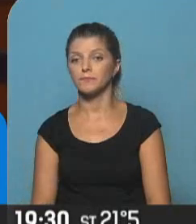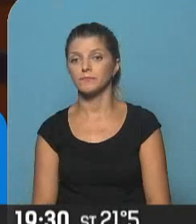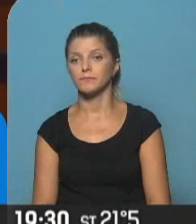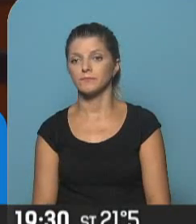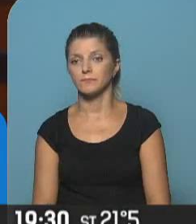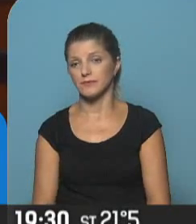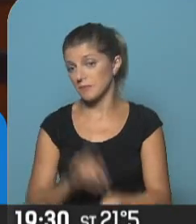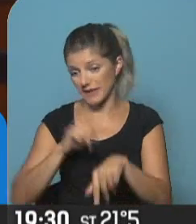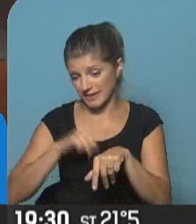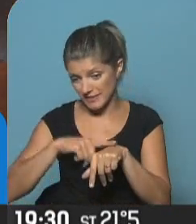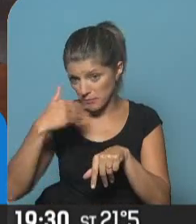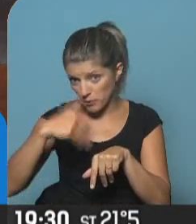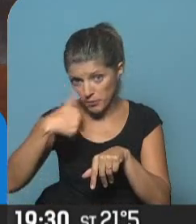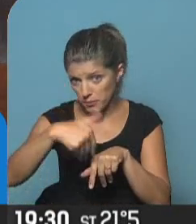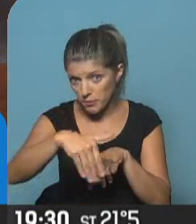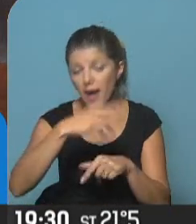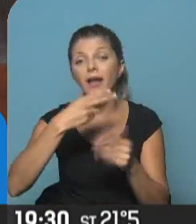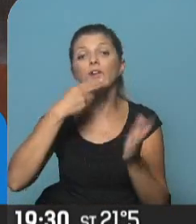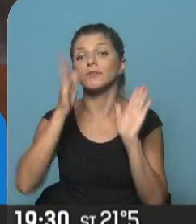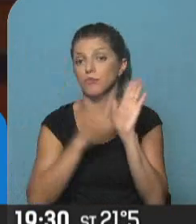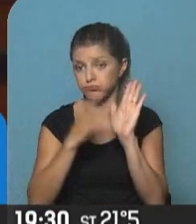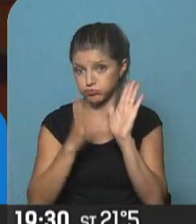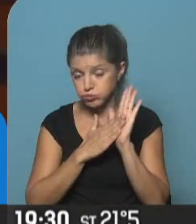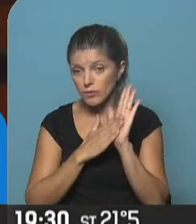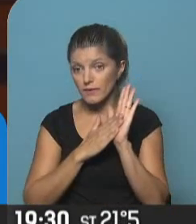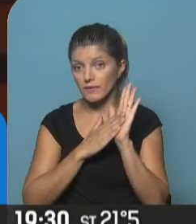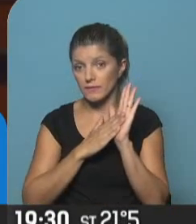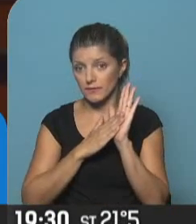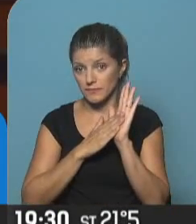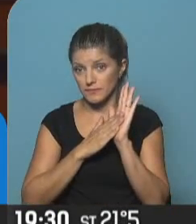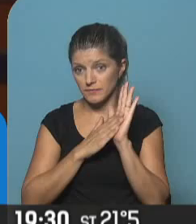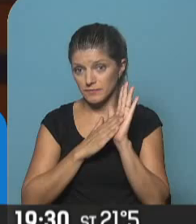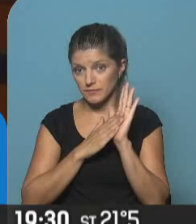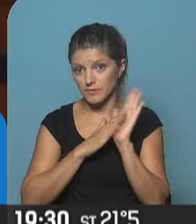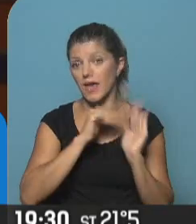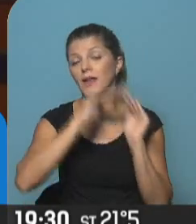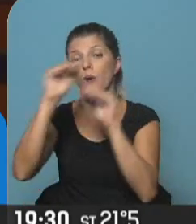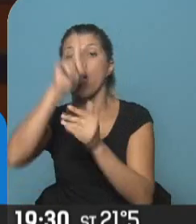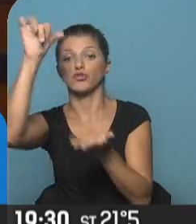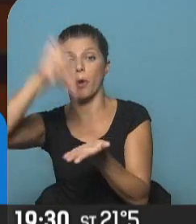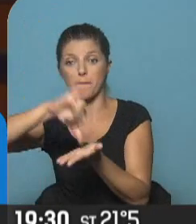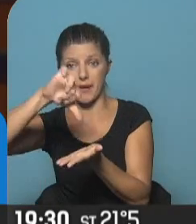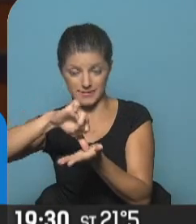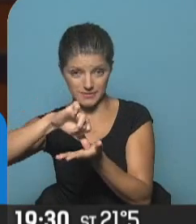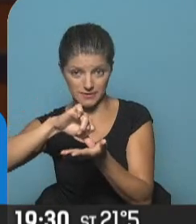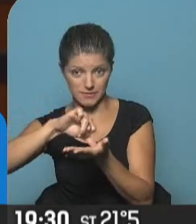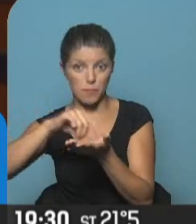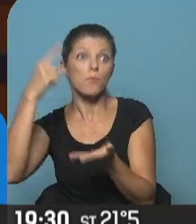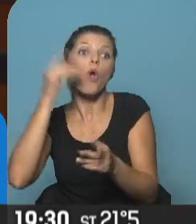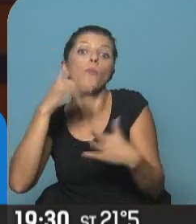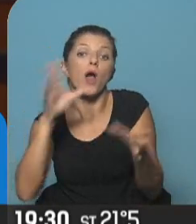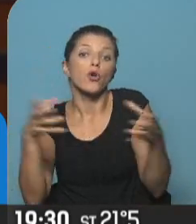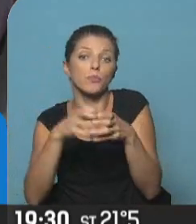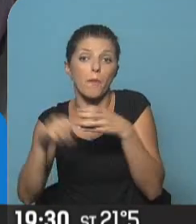relativamente próximo las tarifas en nuestro país queden totalmente igualadas con las tarifas en los países, por lo menos del Mercosur. Yo no sé si